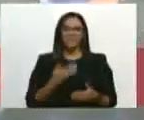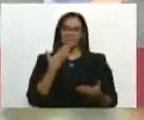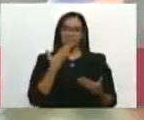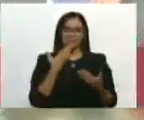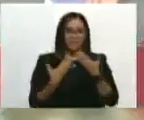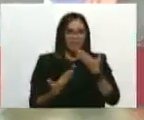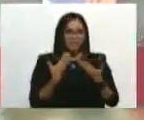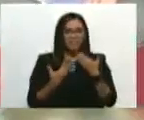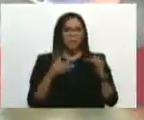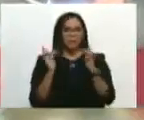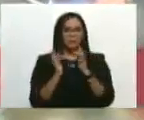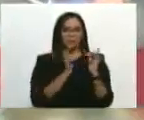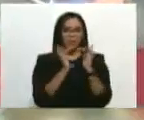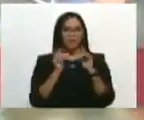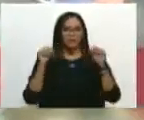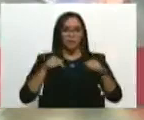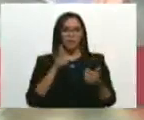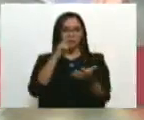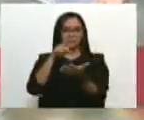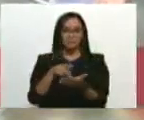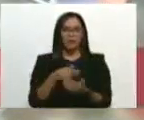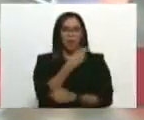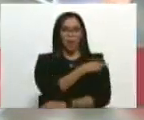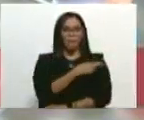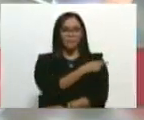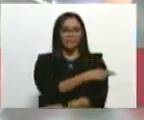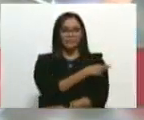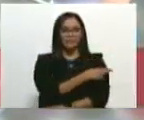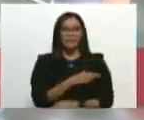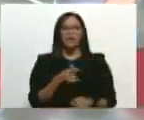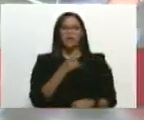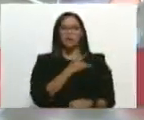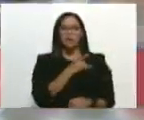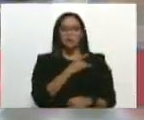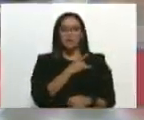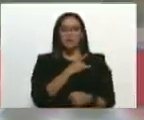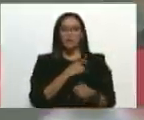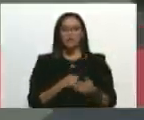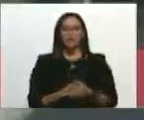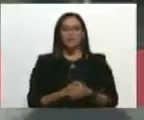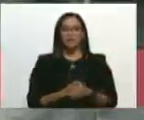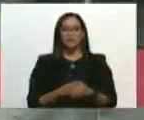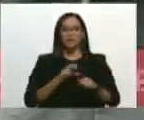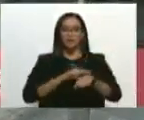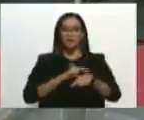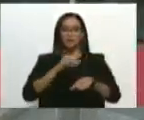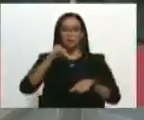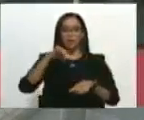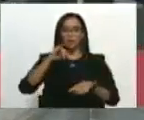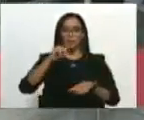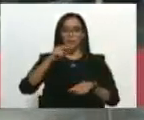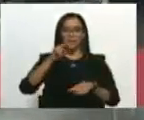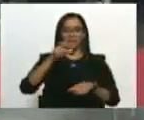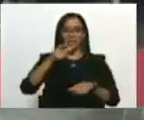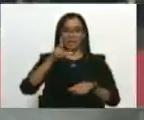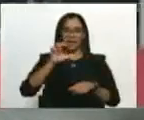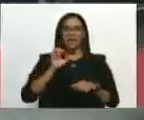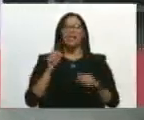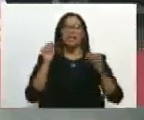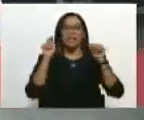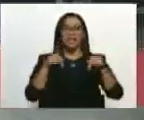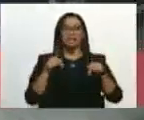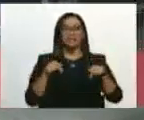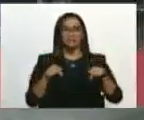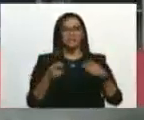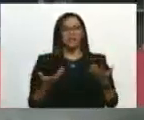Gracias por este pase. Hoy me pude trasladar hasta el Hospital Universitario Periférico Dr. Miguel Ángel Rangel. Y es que